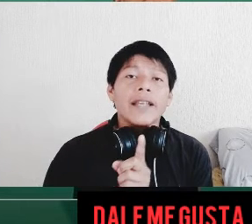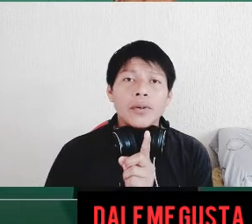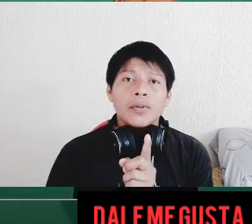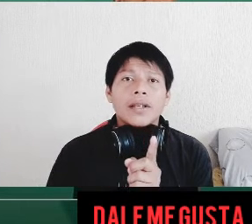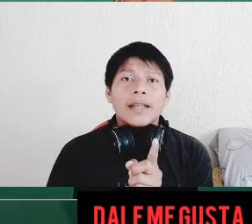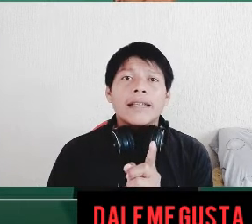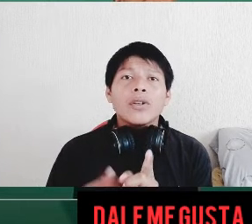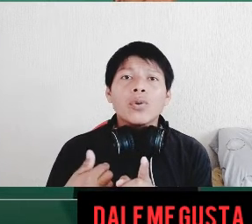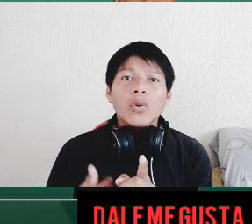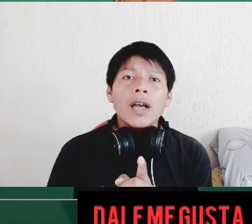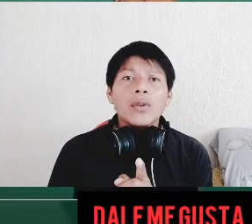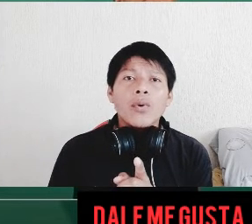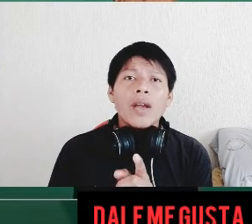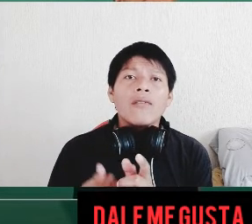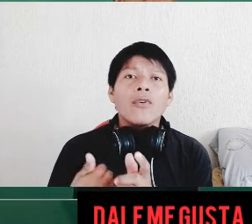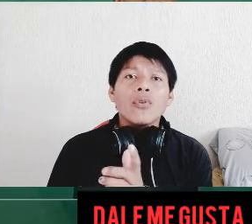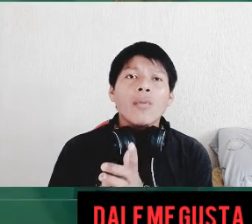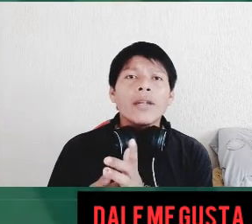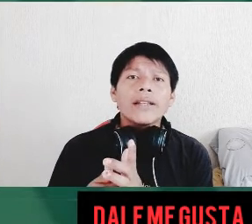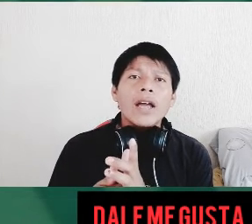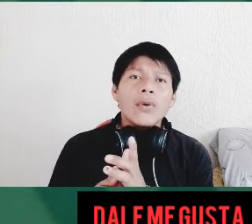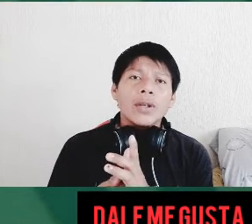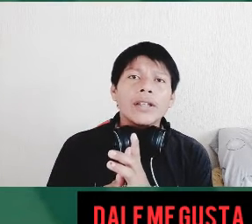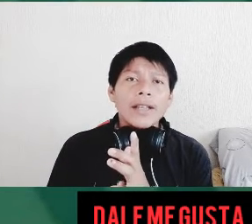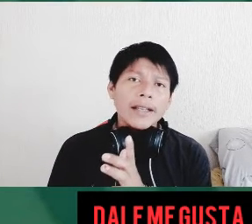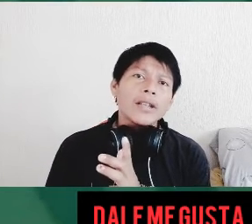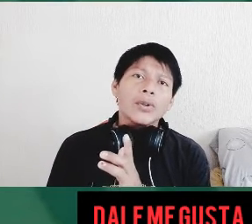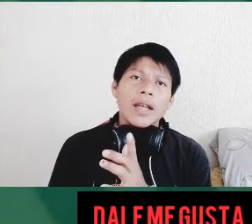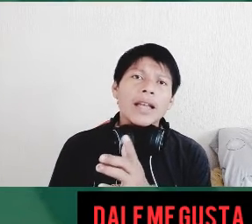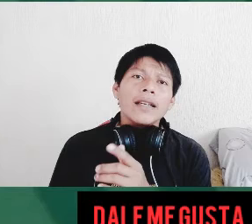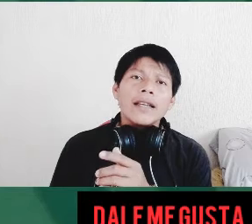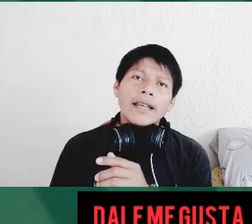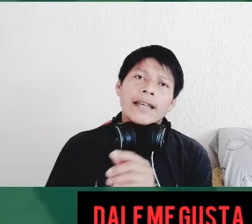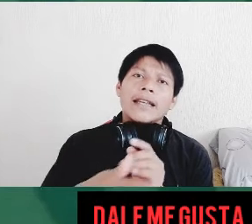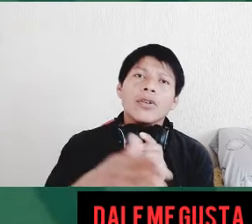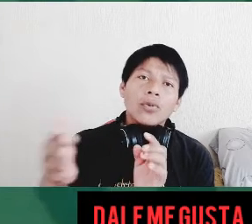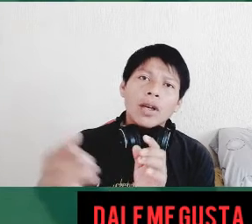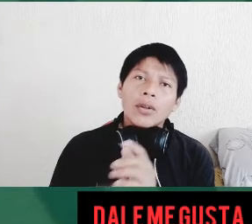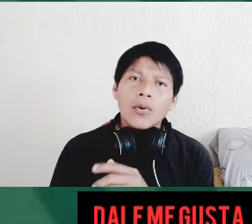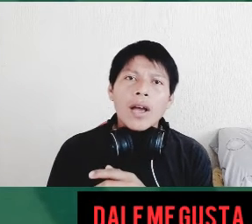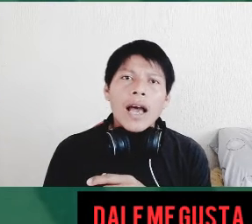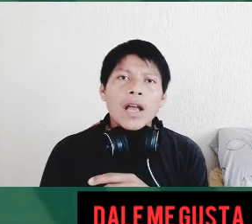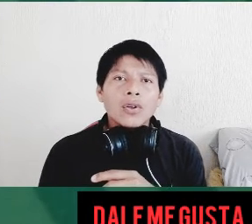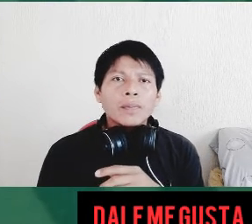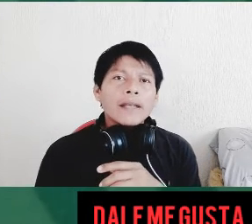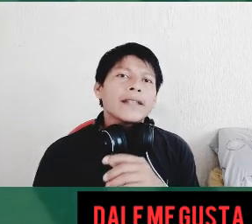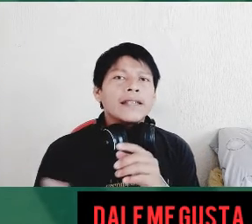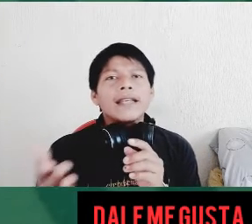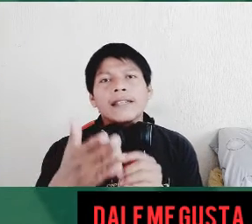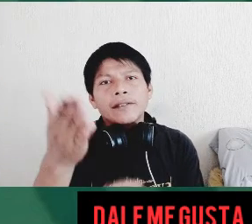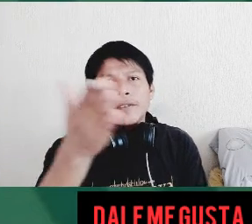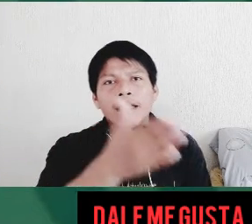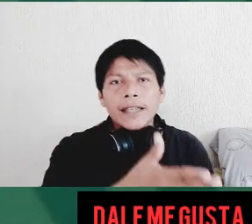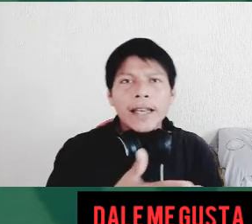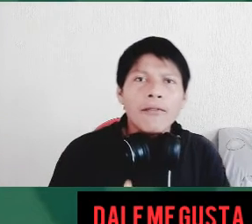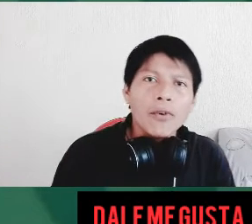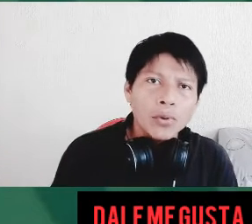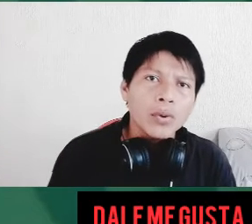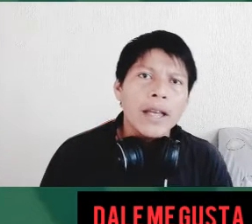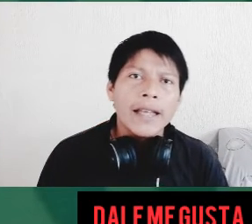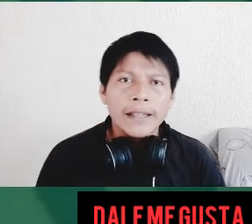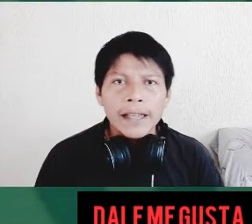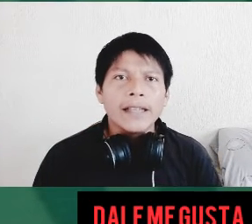al dinero que está otorgando el Fondo Monetario Internacional, que le está otorgando a los países quienes tienen